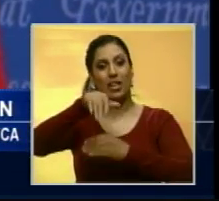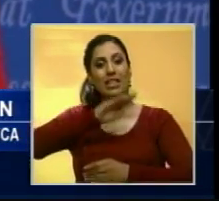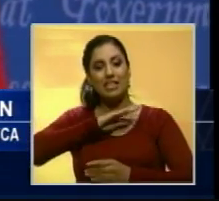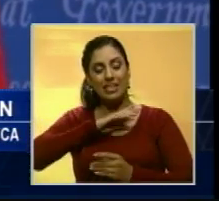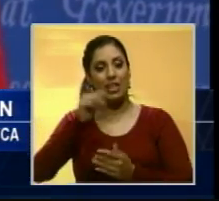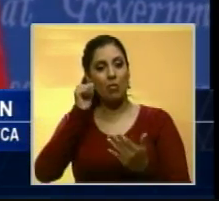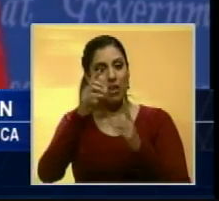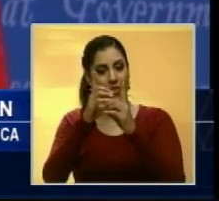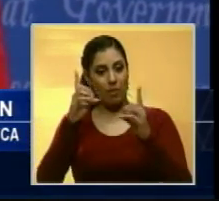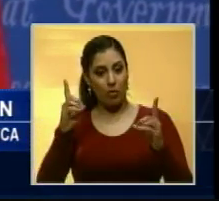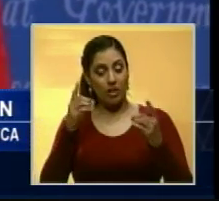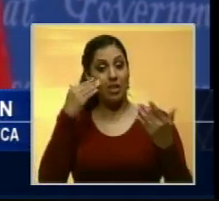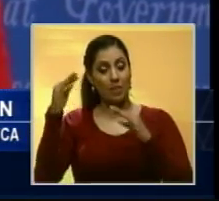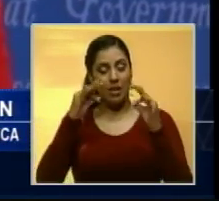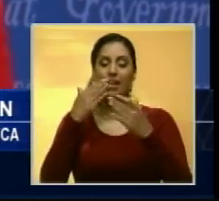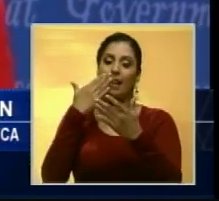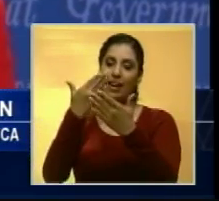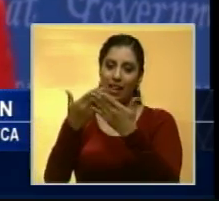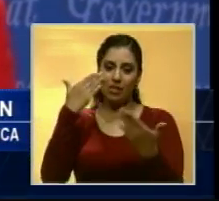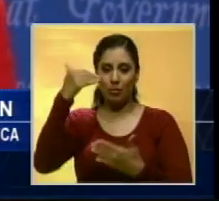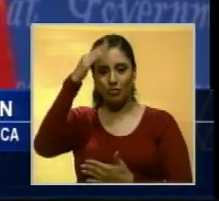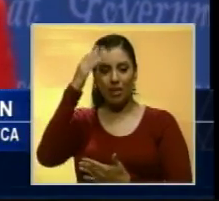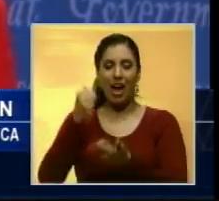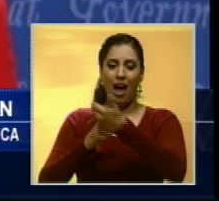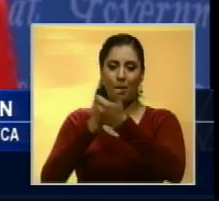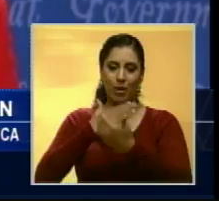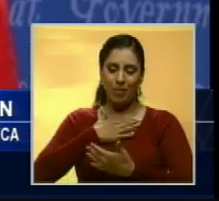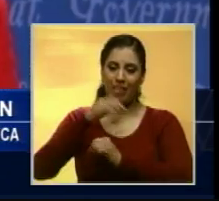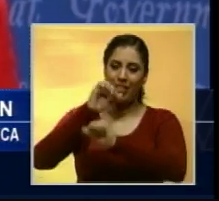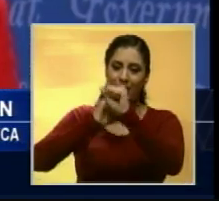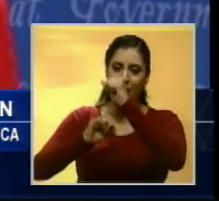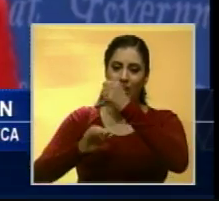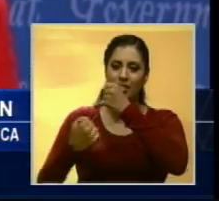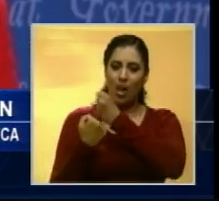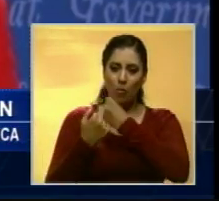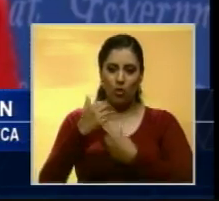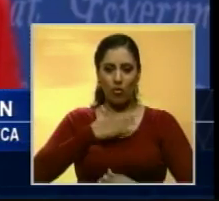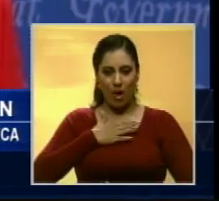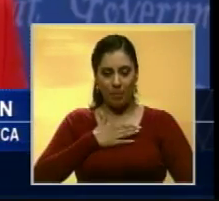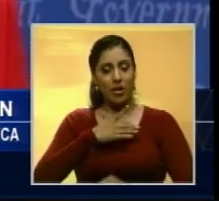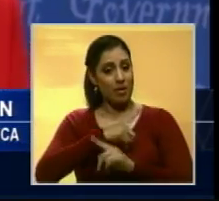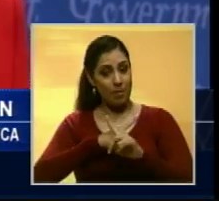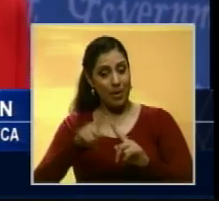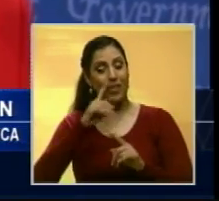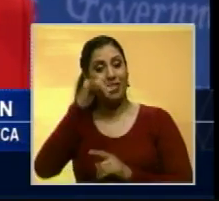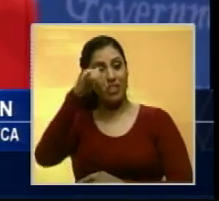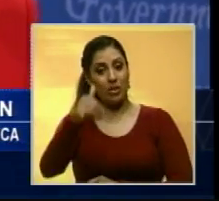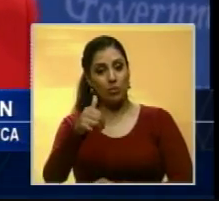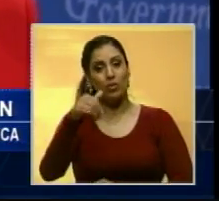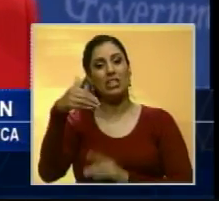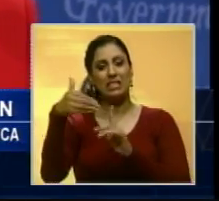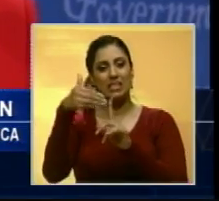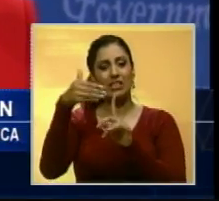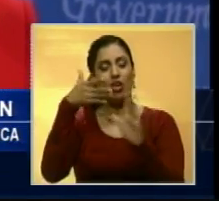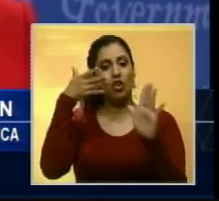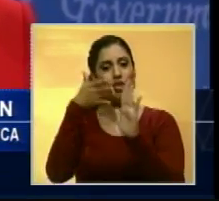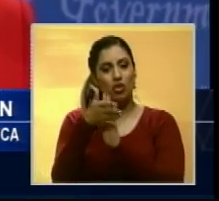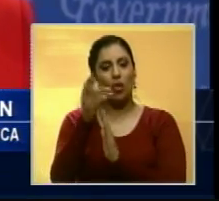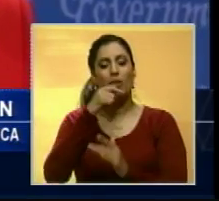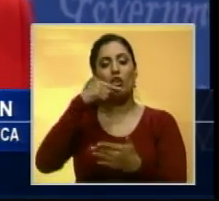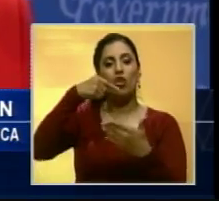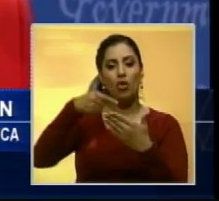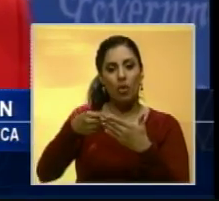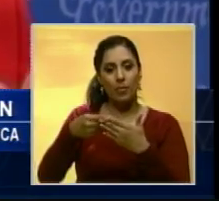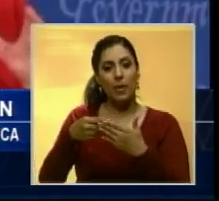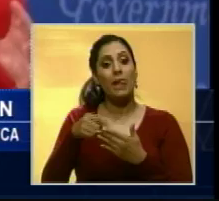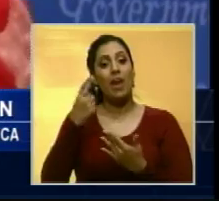la demócrata. La artista agradeció a Clinton por su apoyo y defensa durante el debate. También ha denunciado amenazas y críticas tras haber sido